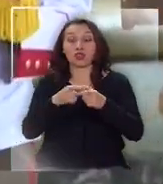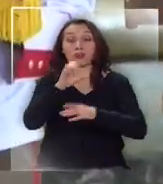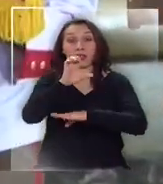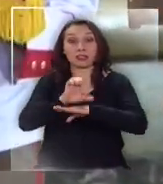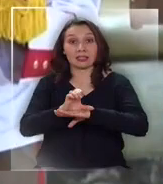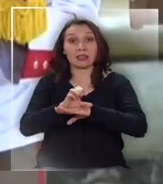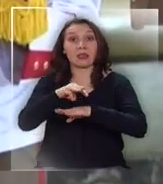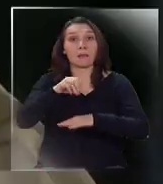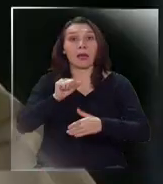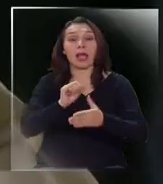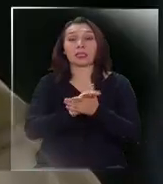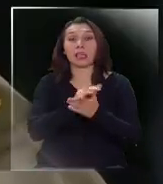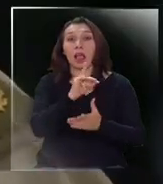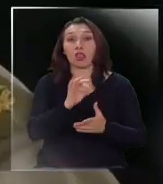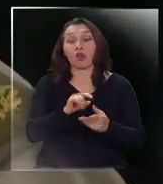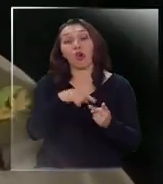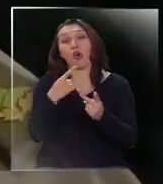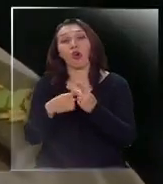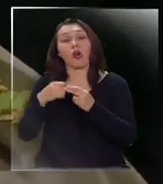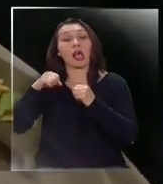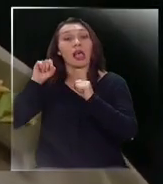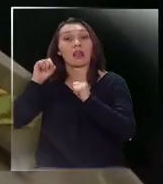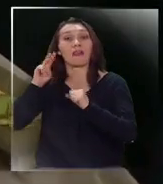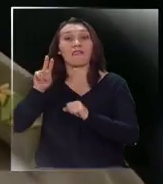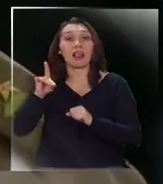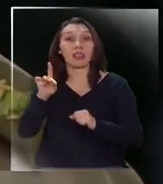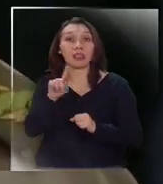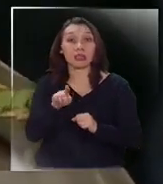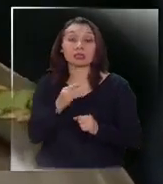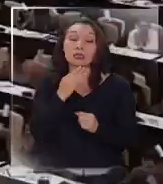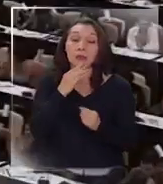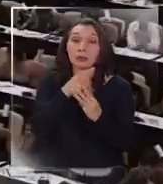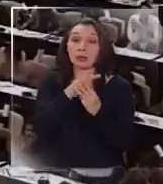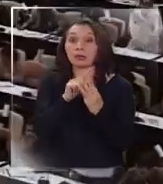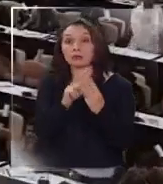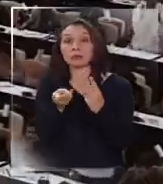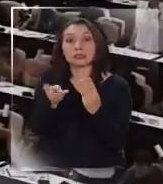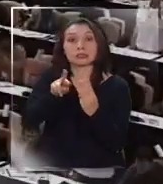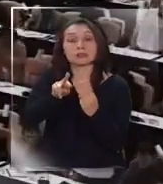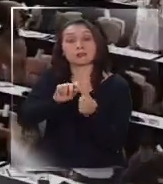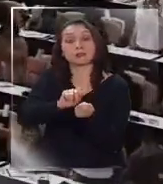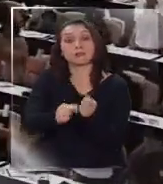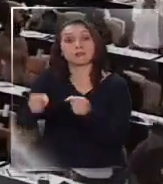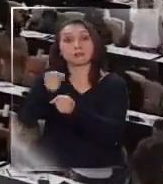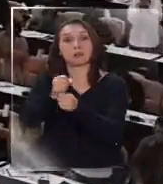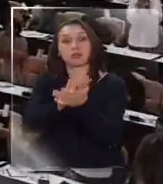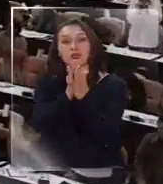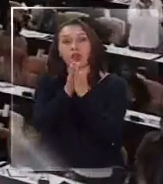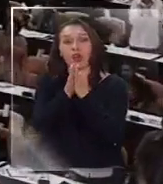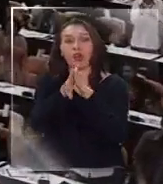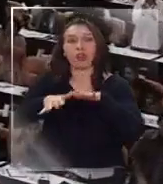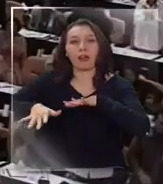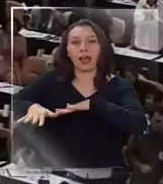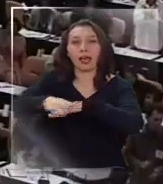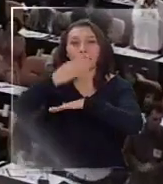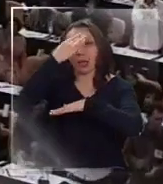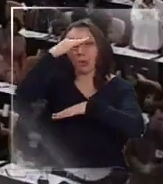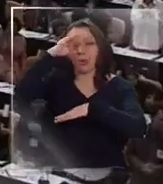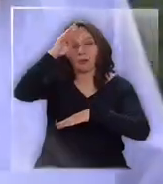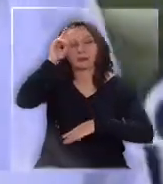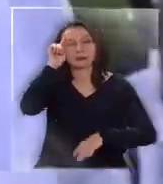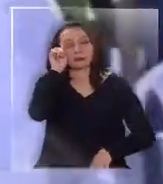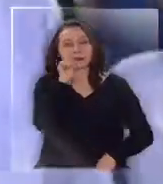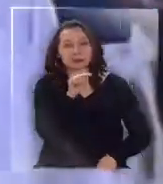José Ramón Machado, o el héroe de la República, Ramiro Valdés, también suenan como sustitutos, aunque todos en la isla apuestan por